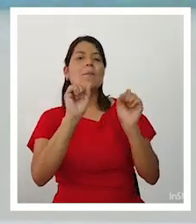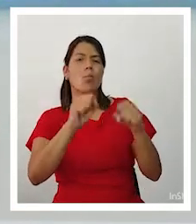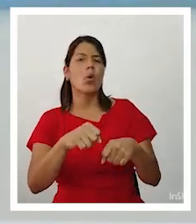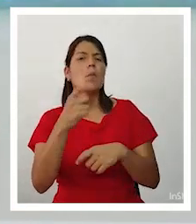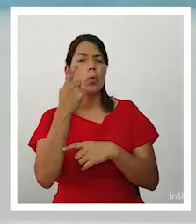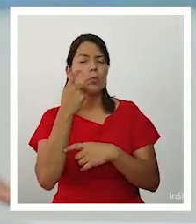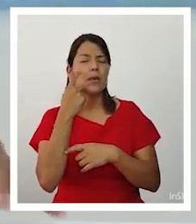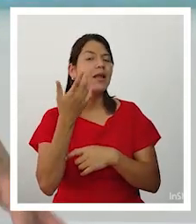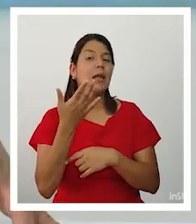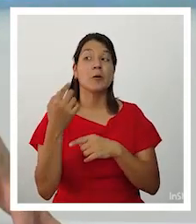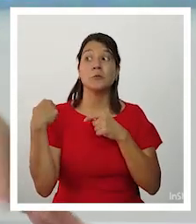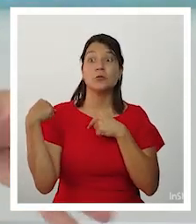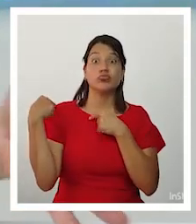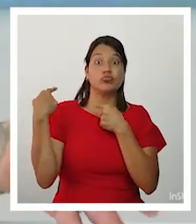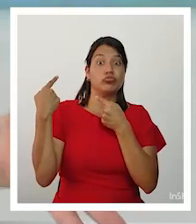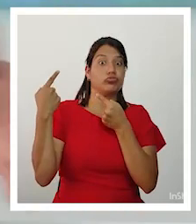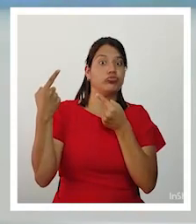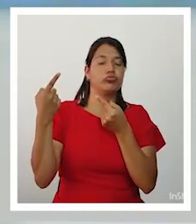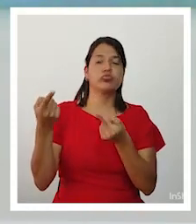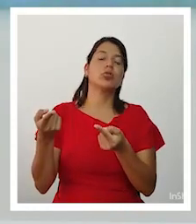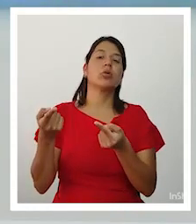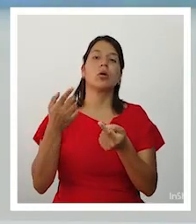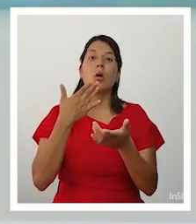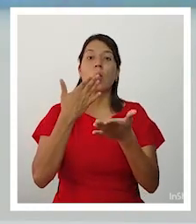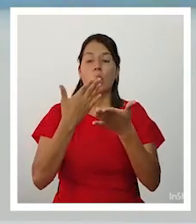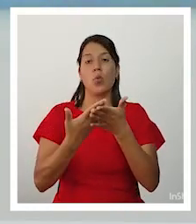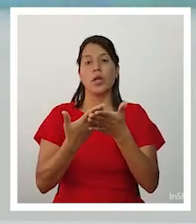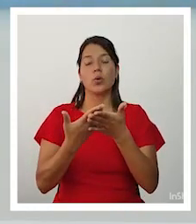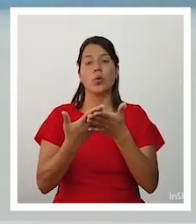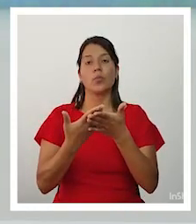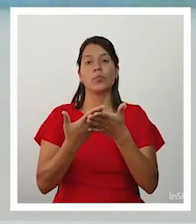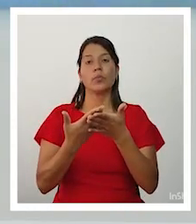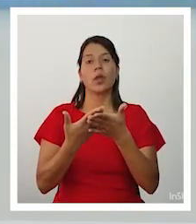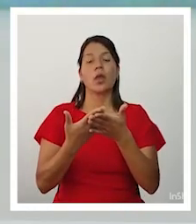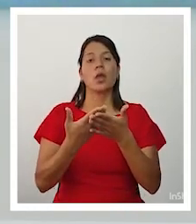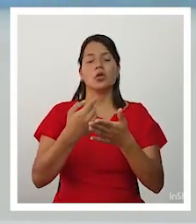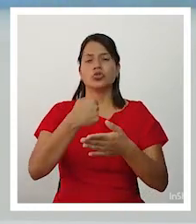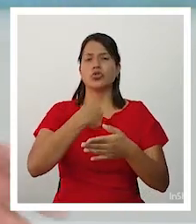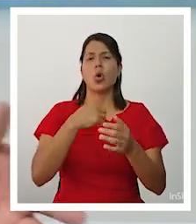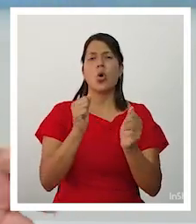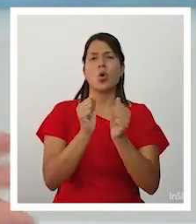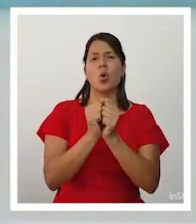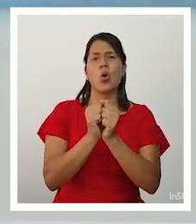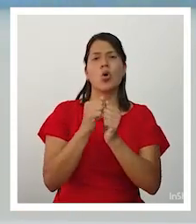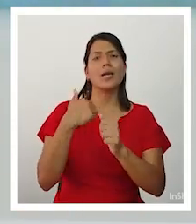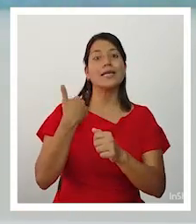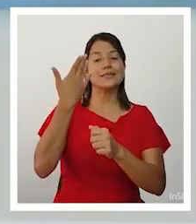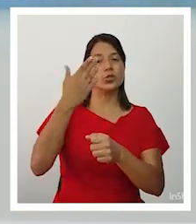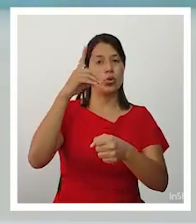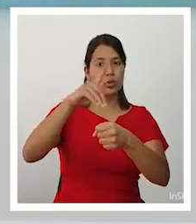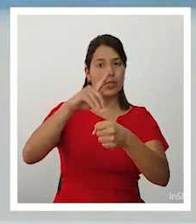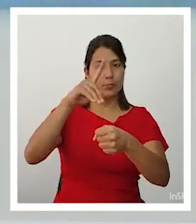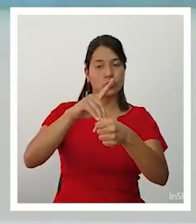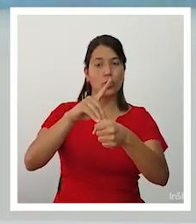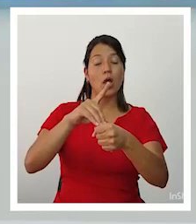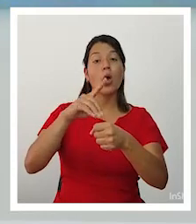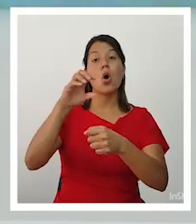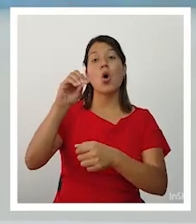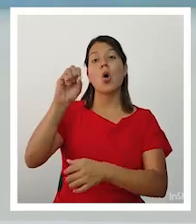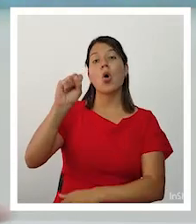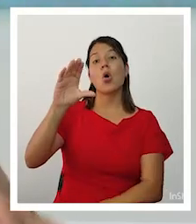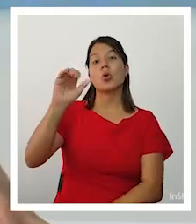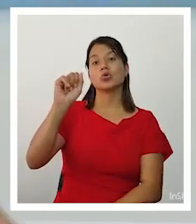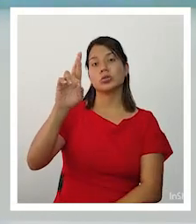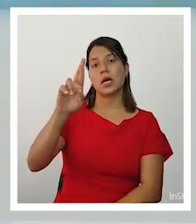últimos años, bueno, en el caso con el que fue con el señor exdiputado, ¿verdad? Con don Óscar López,